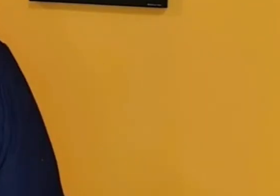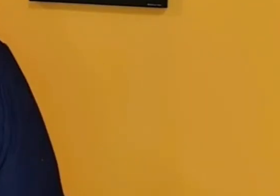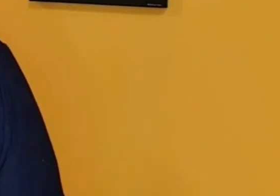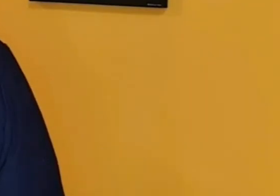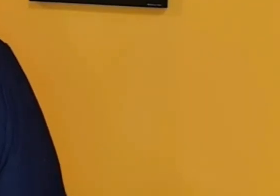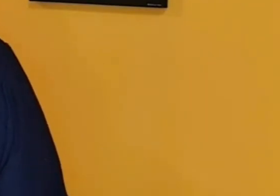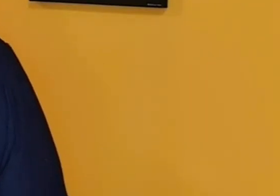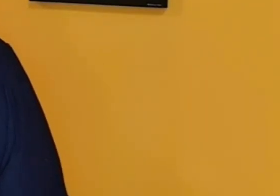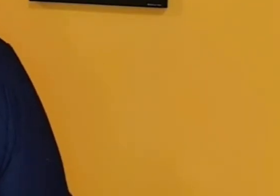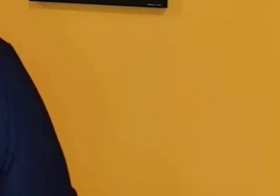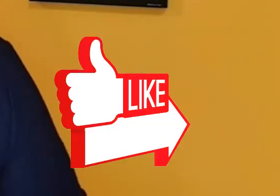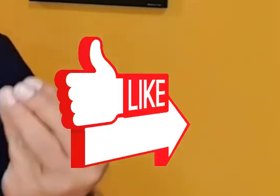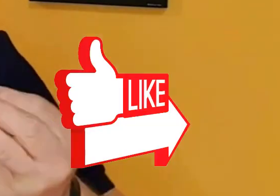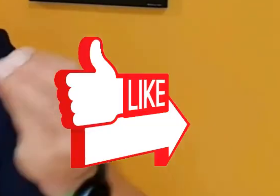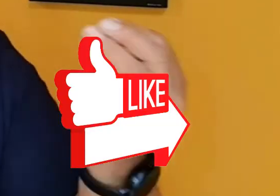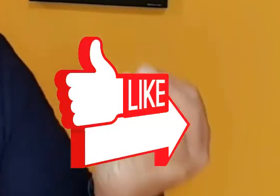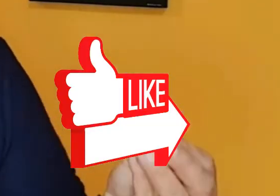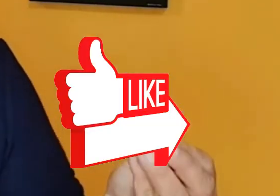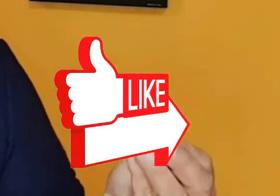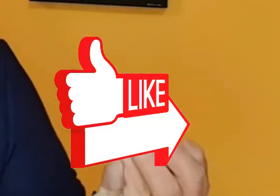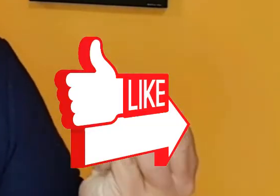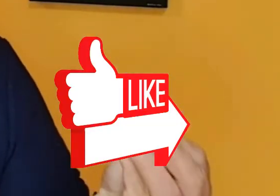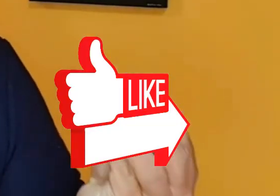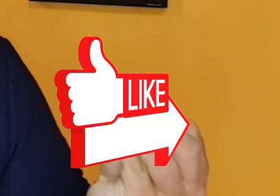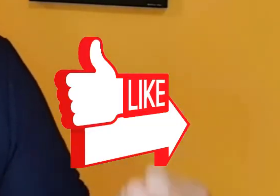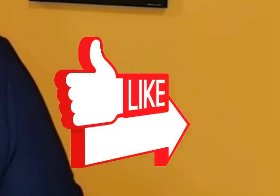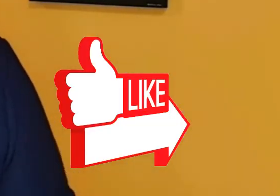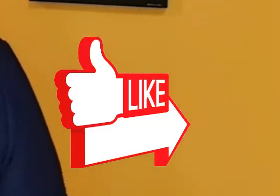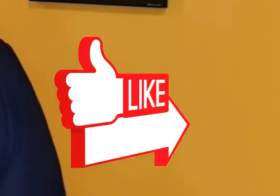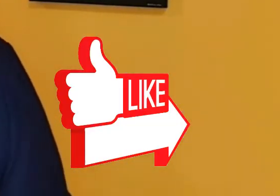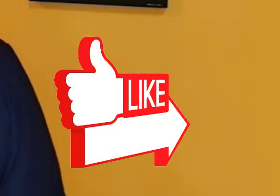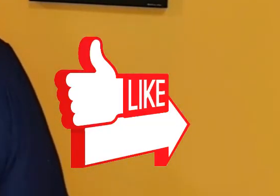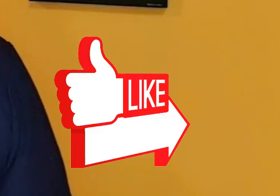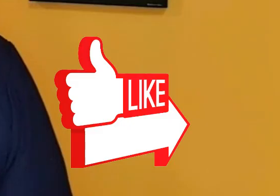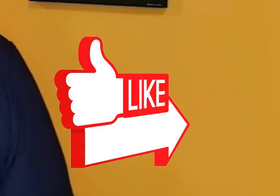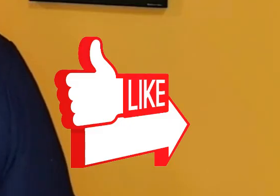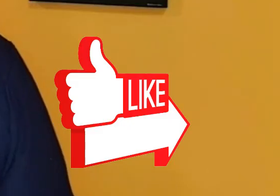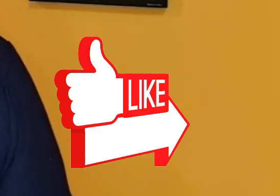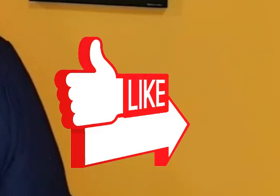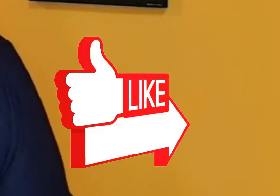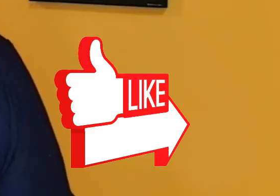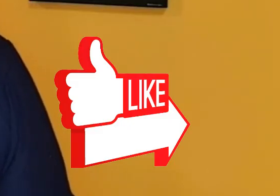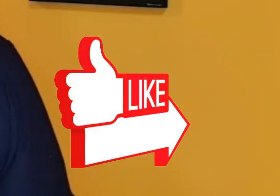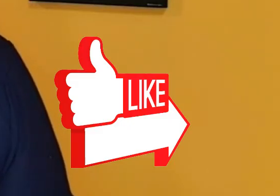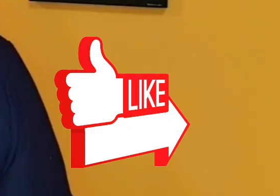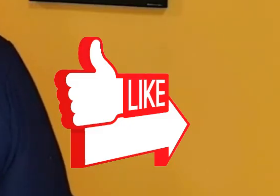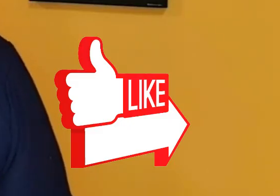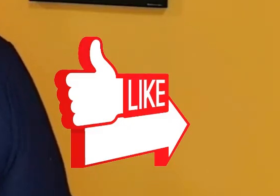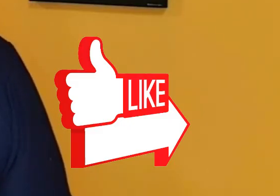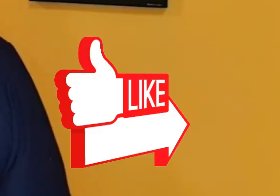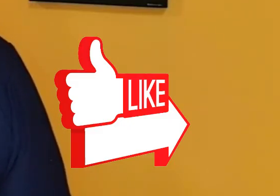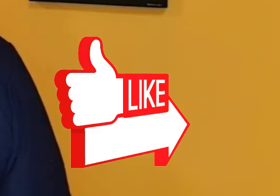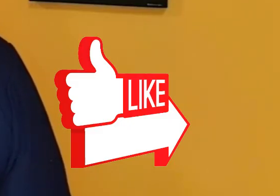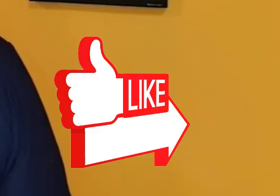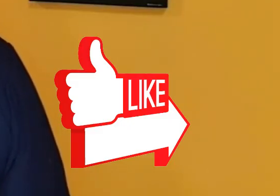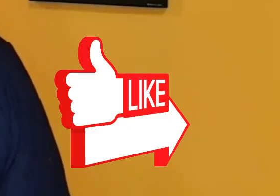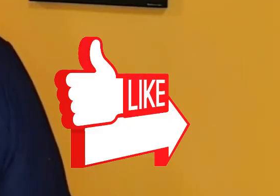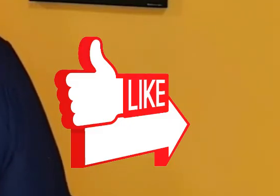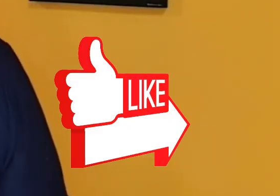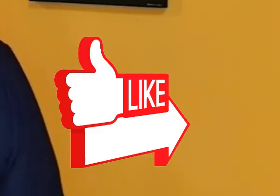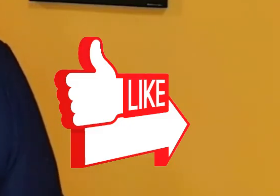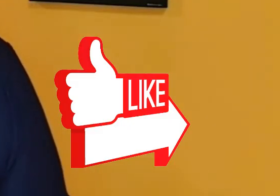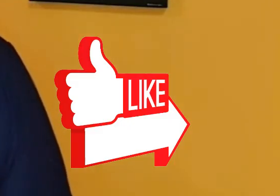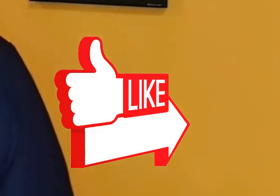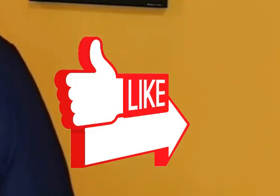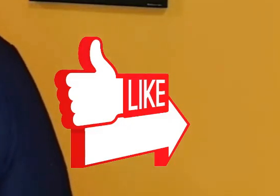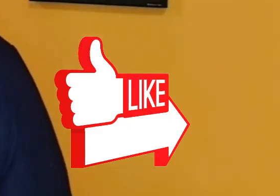notificaciones. Asimismo nos ayudes compartiéndolos y si te ha gustado esta reflexión y nos ayudes para que esta palabra de